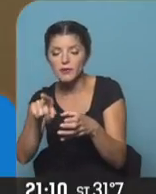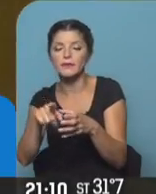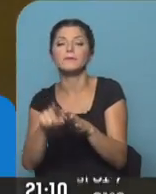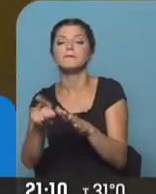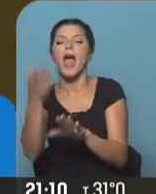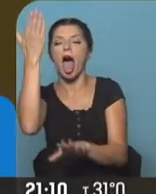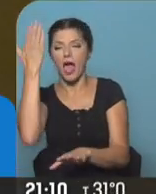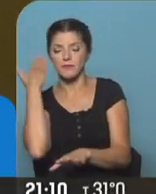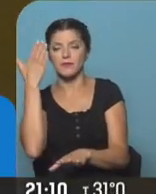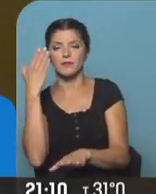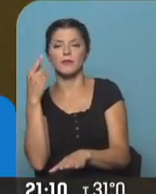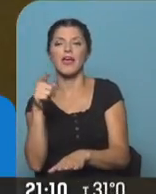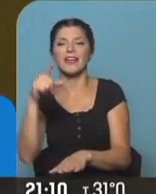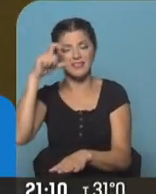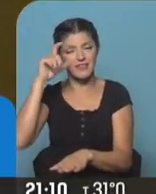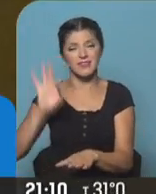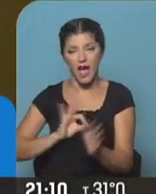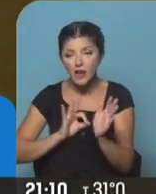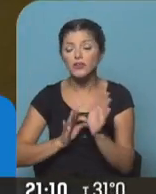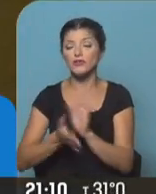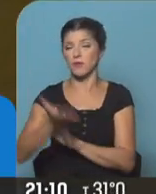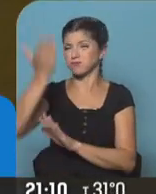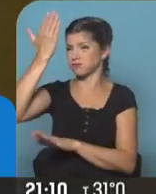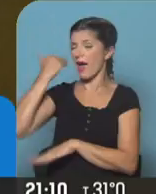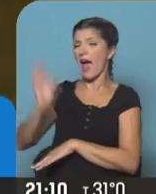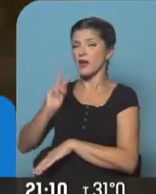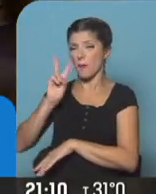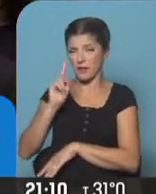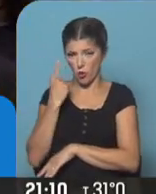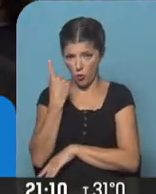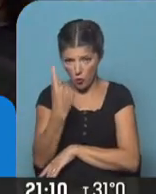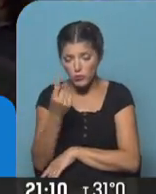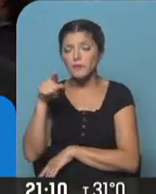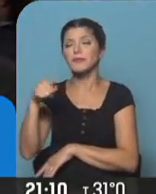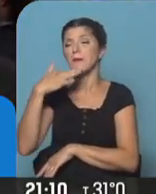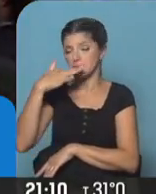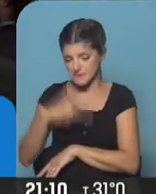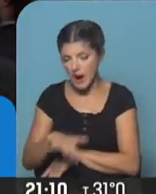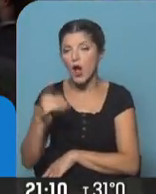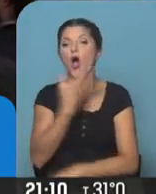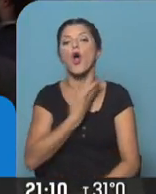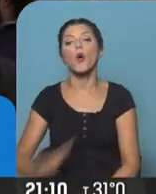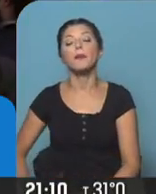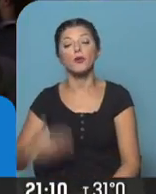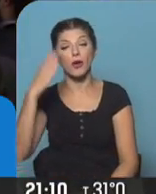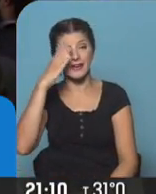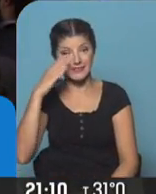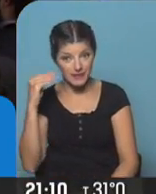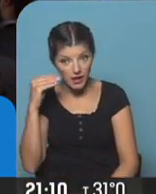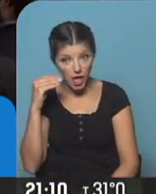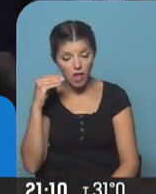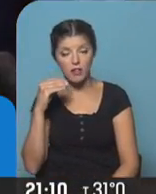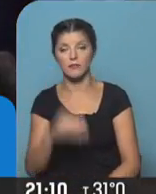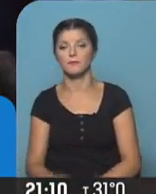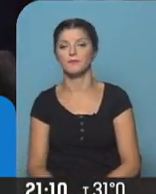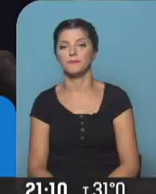Argentina 10 años después del default del 2001, cuando entendió que el gobierno de Cristina Kirchner no dejaría